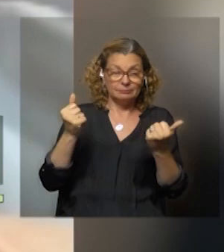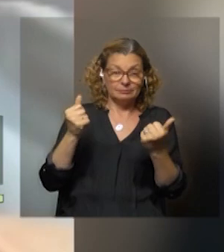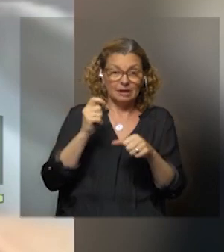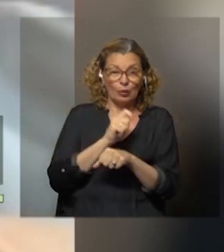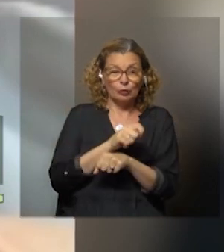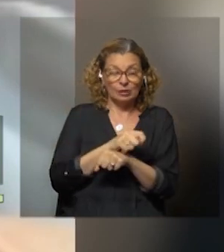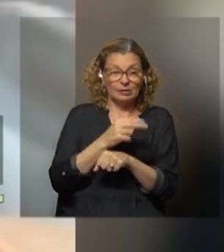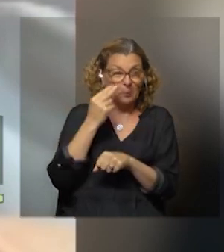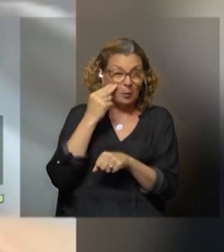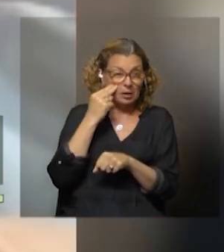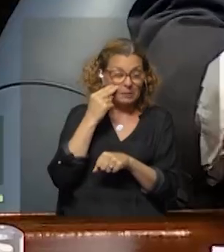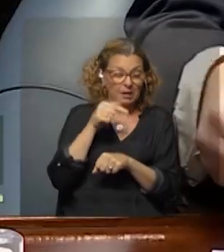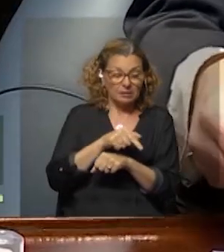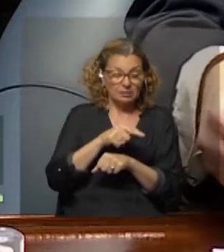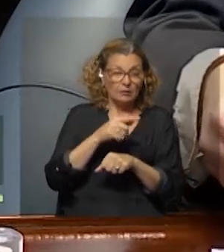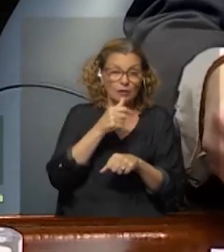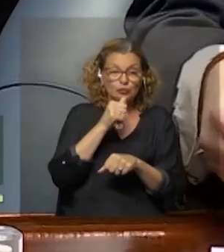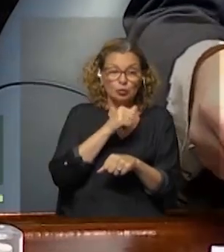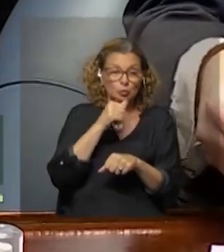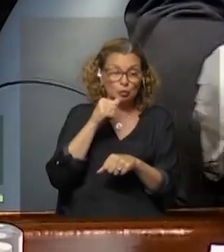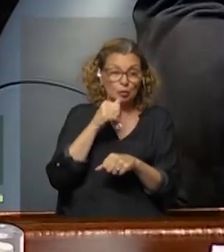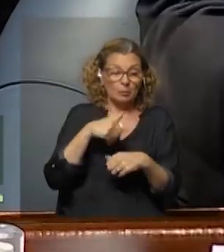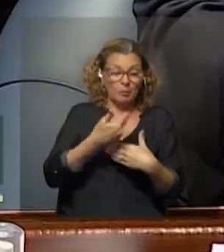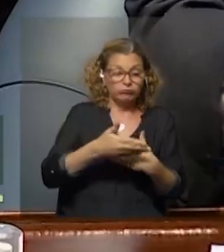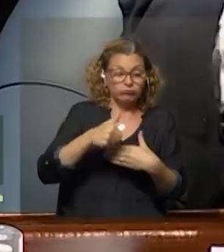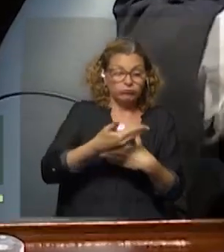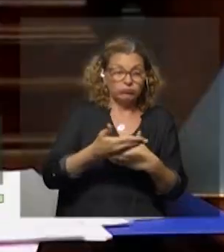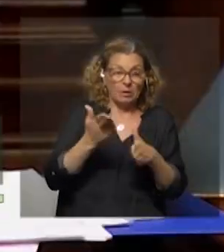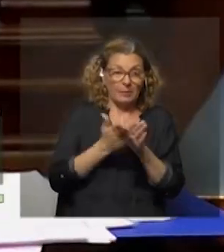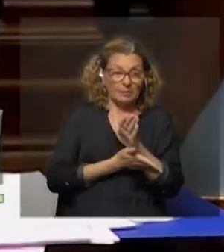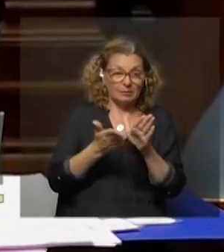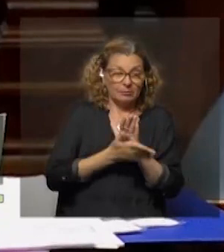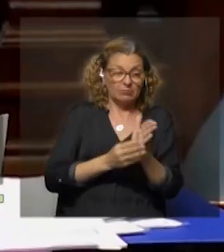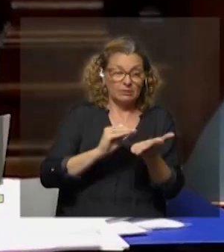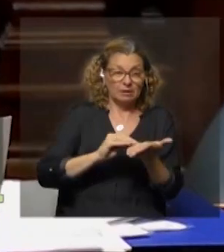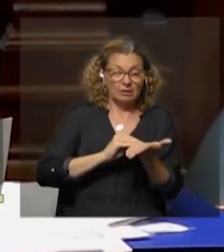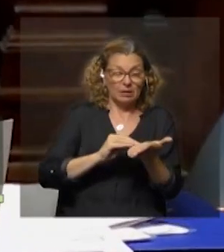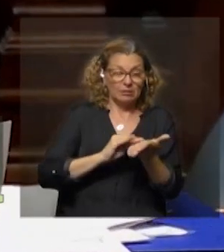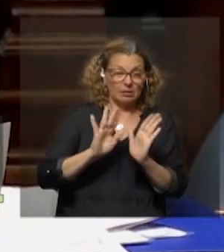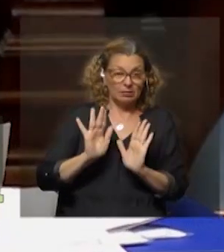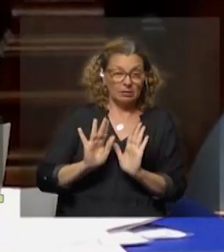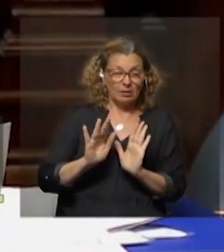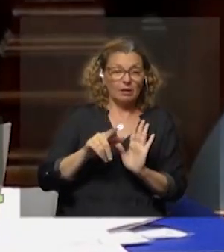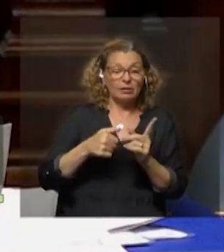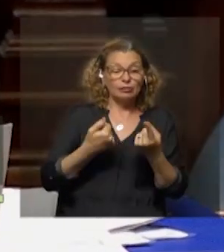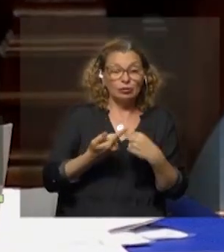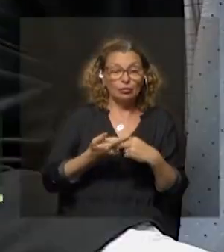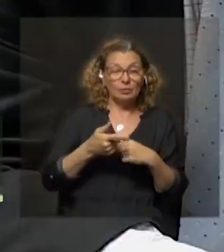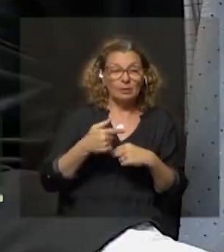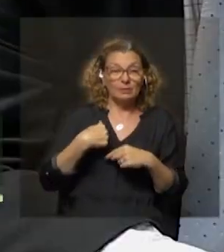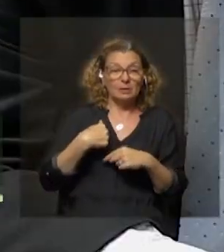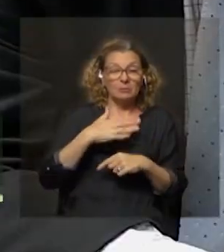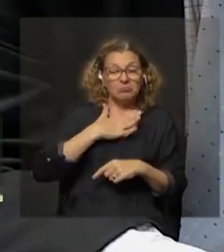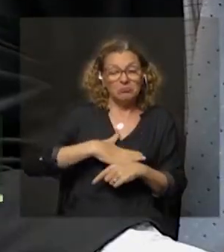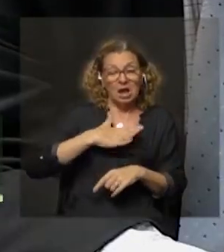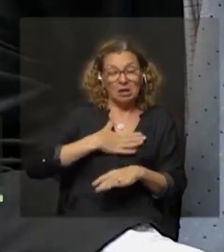la justicia que tiene todos los elementos que han aportado en la investigación administrativa por parte de la cancillería Por lo cual me genera